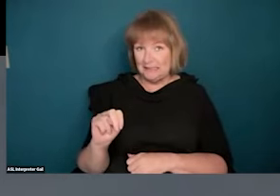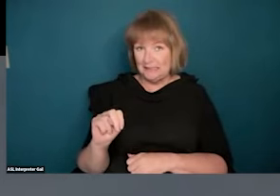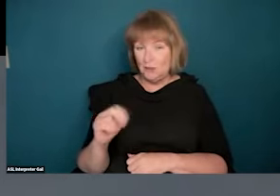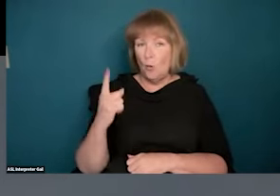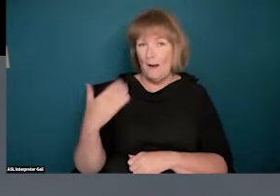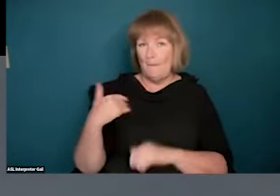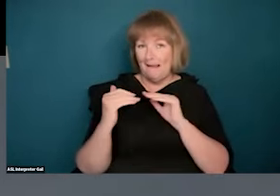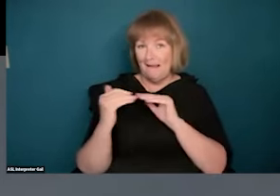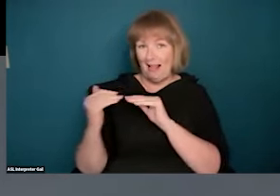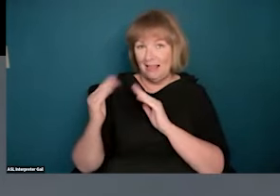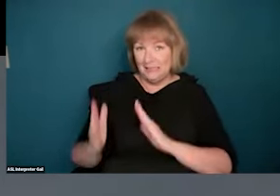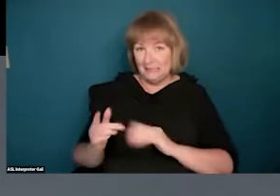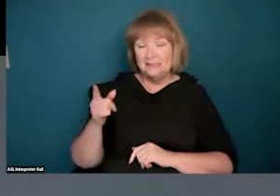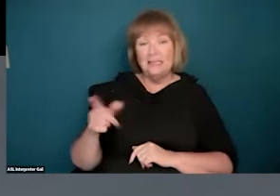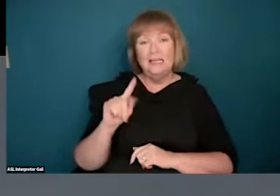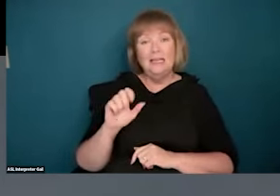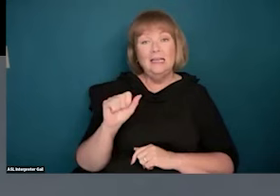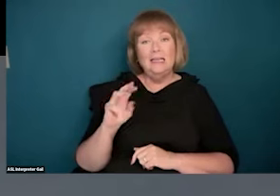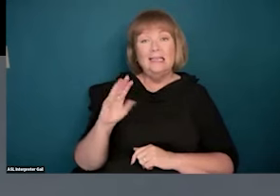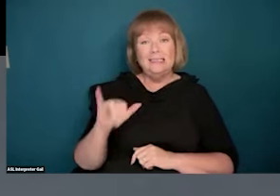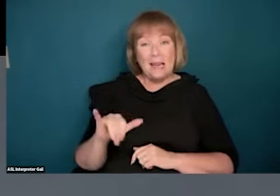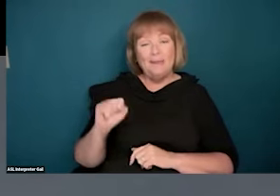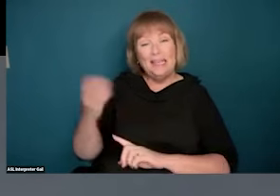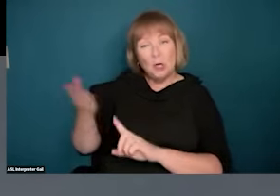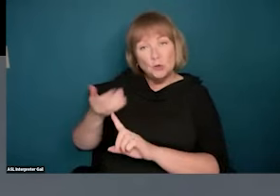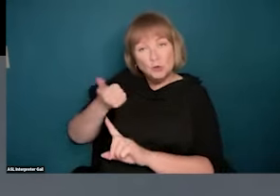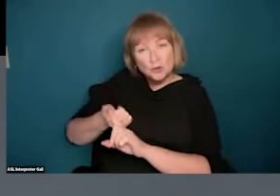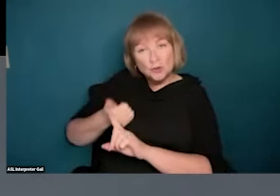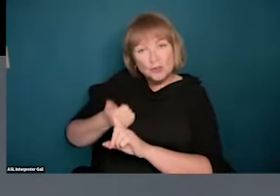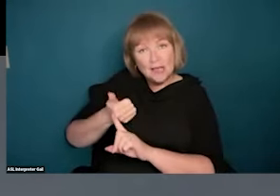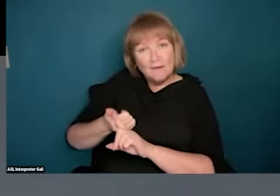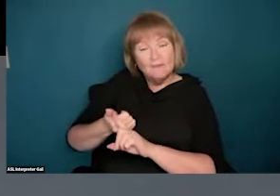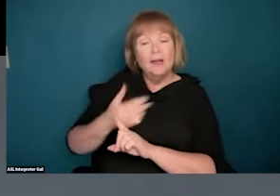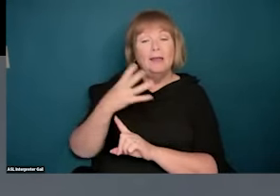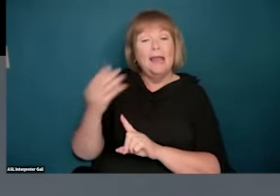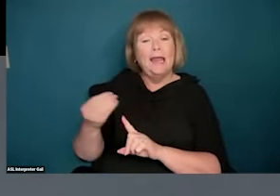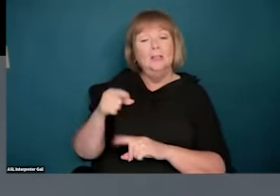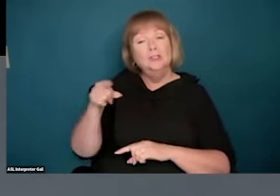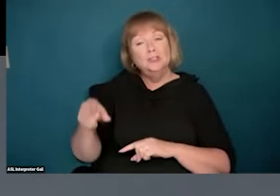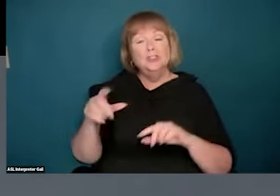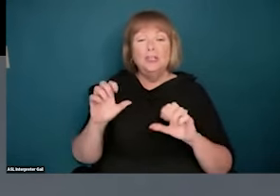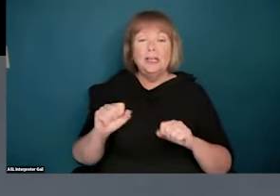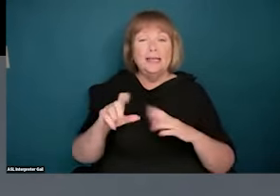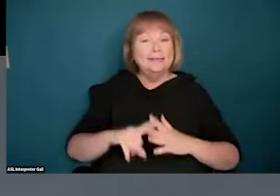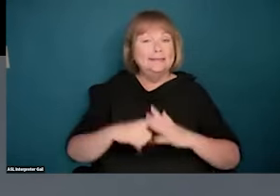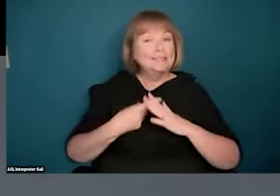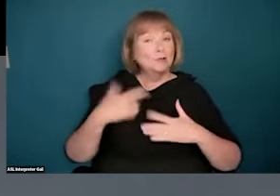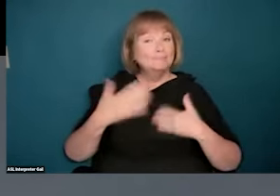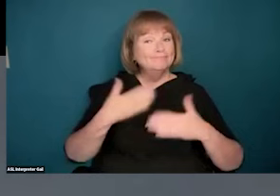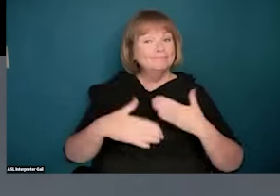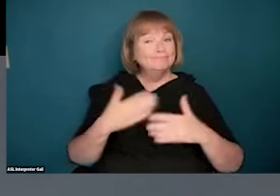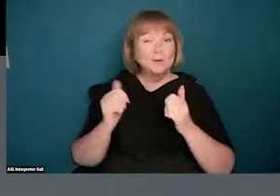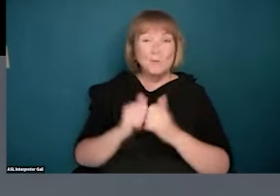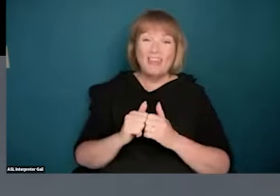con Tammy Jackson. Ella es una de mis colegas y voy a decirle a Tammy que por favor se presente a todos